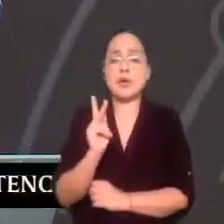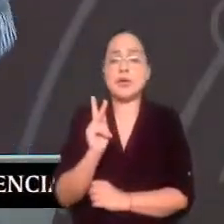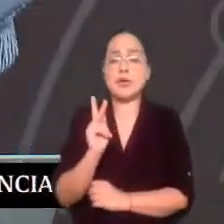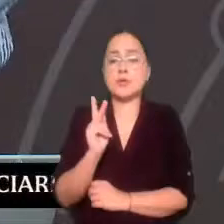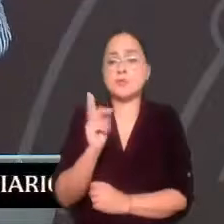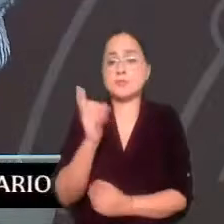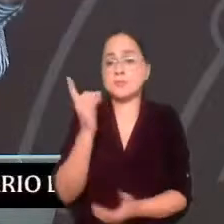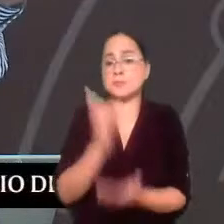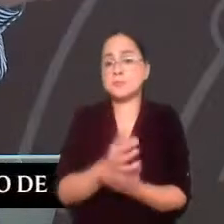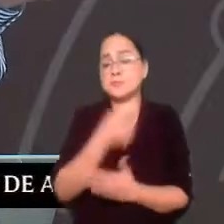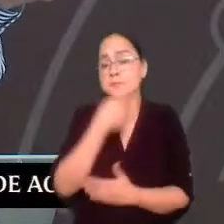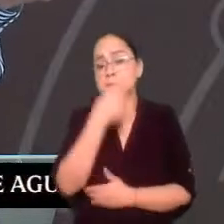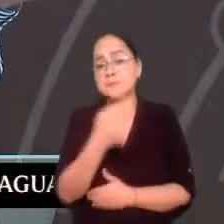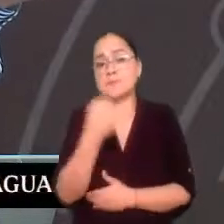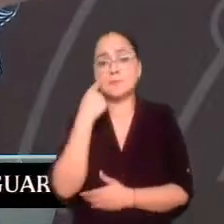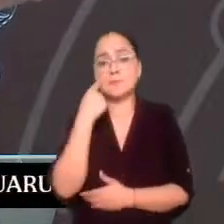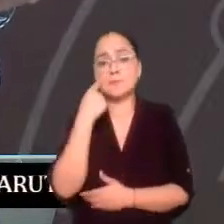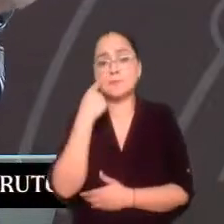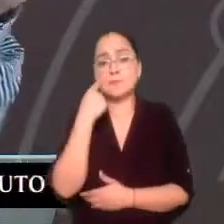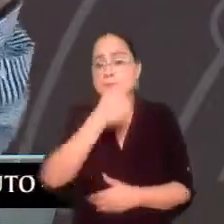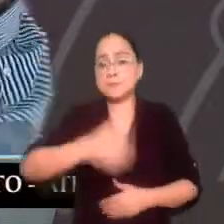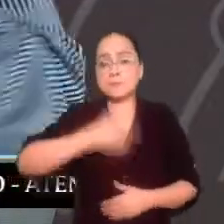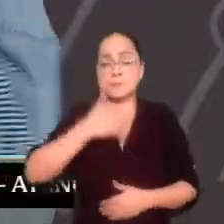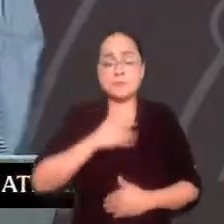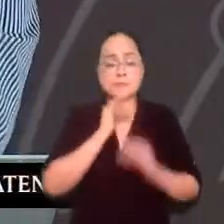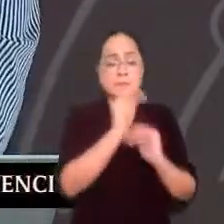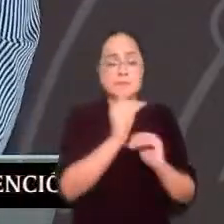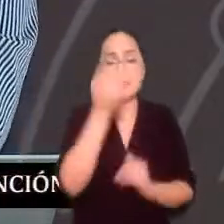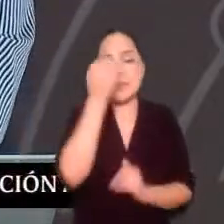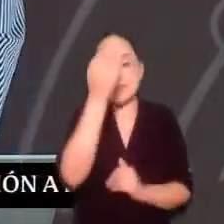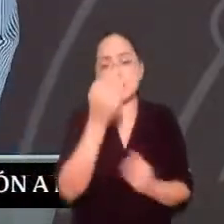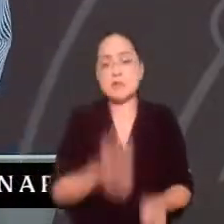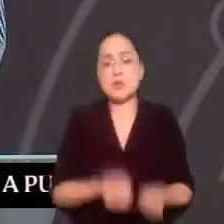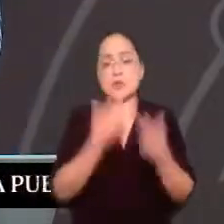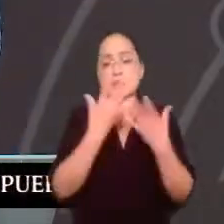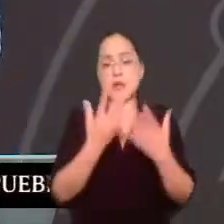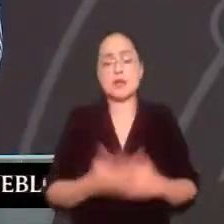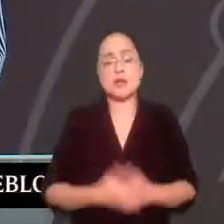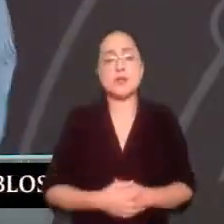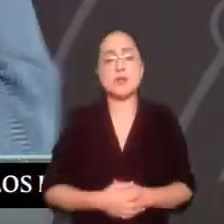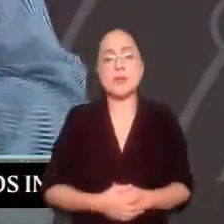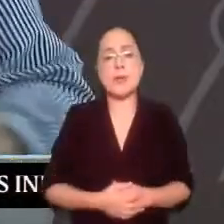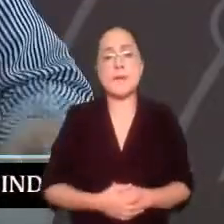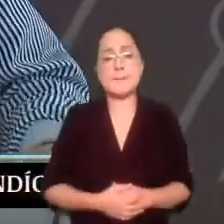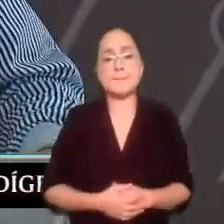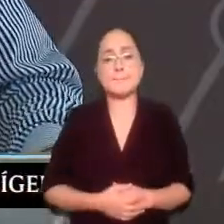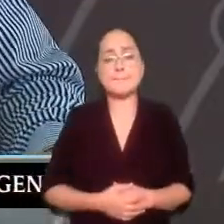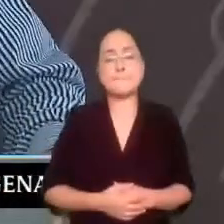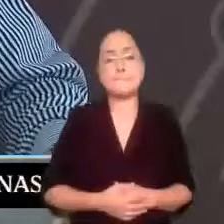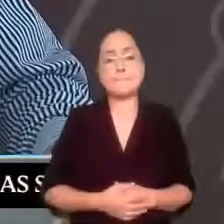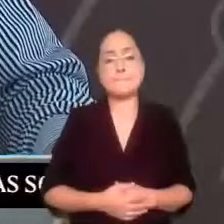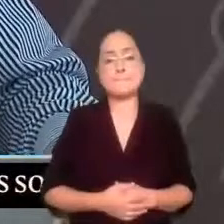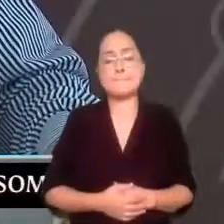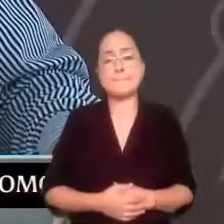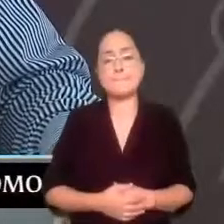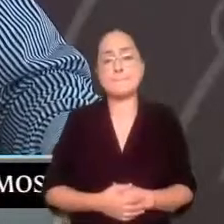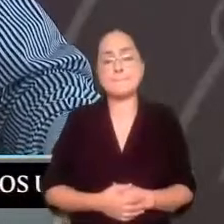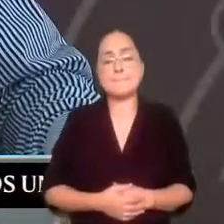apliquen el criterio de temporalidad. sitúense